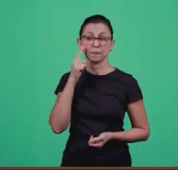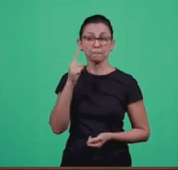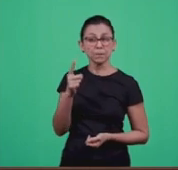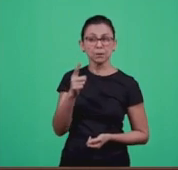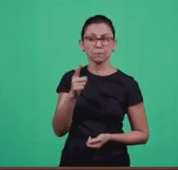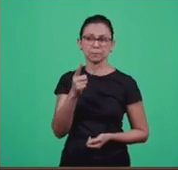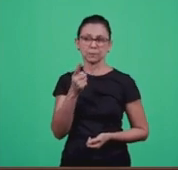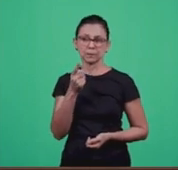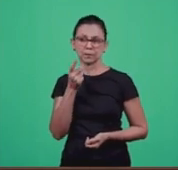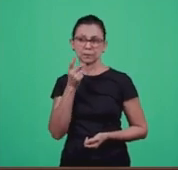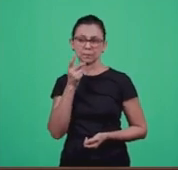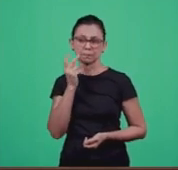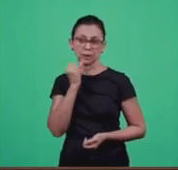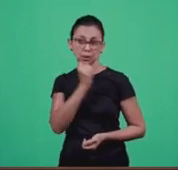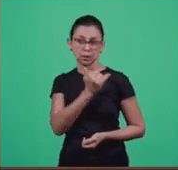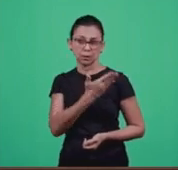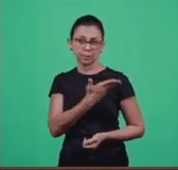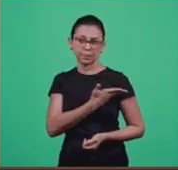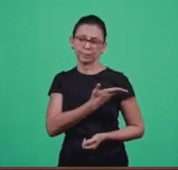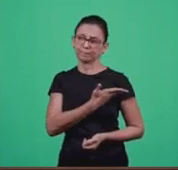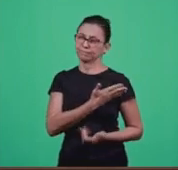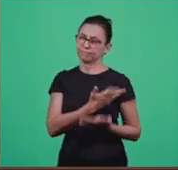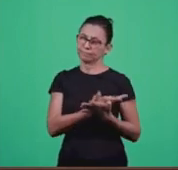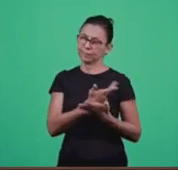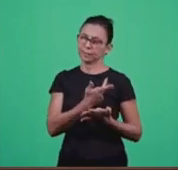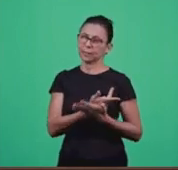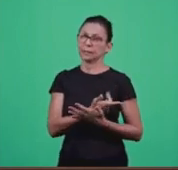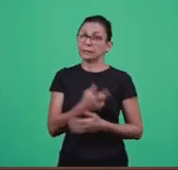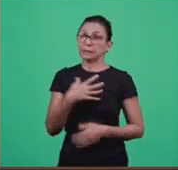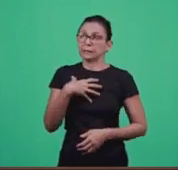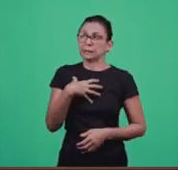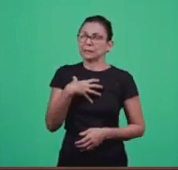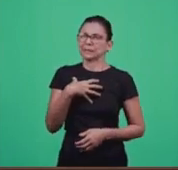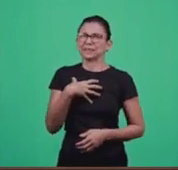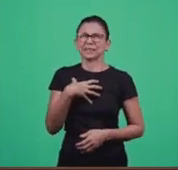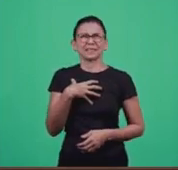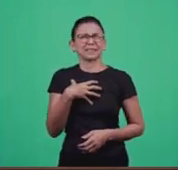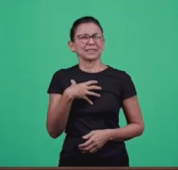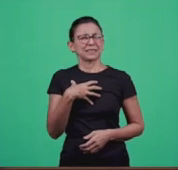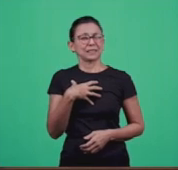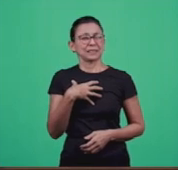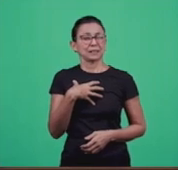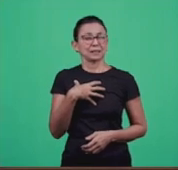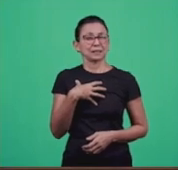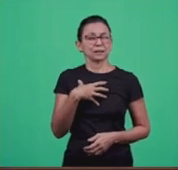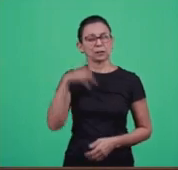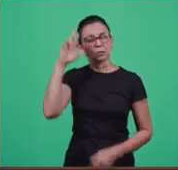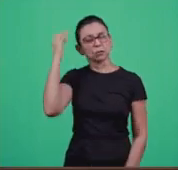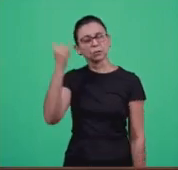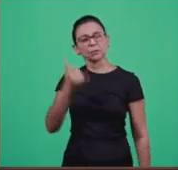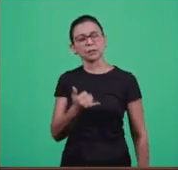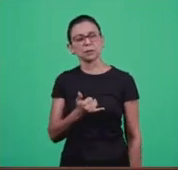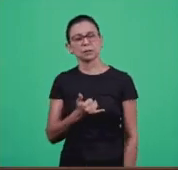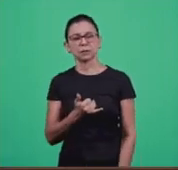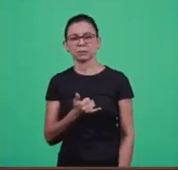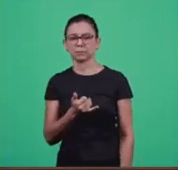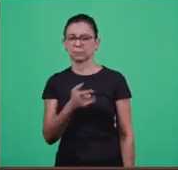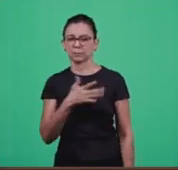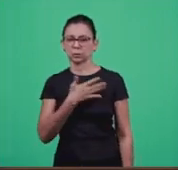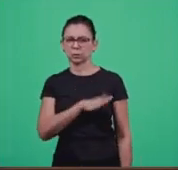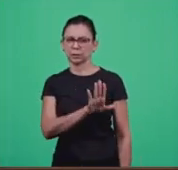tú hablaste con tu amigo. Entonces, muchas veces algunas cosas, ellos vienen a dañar